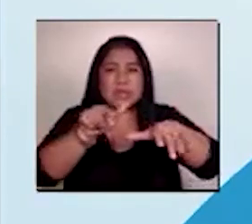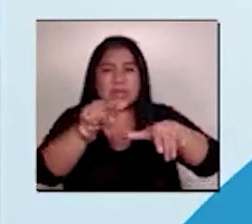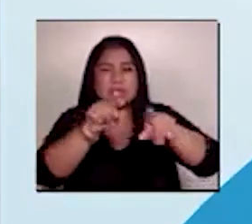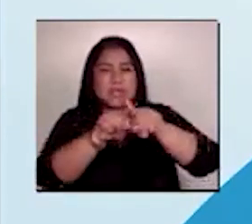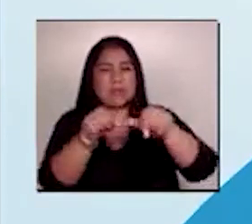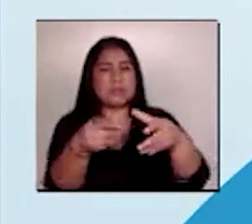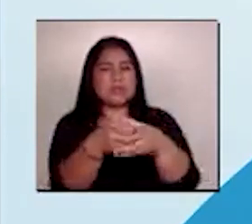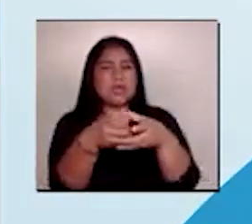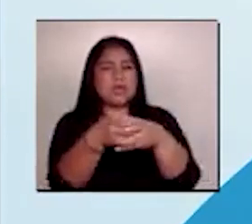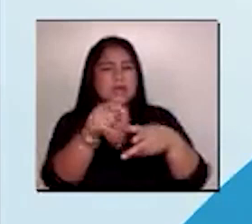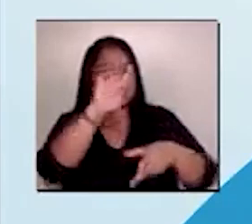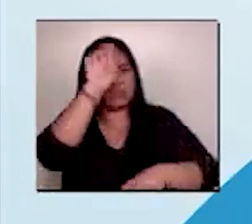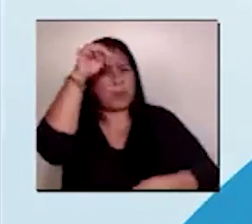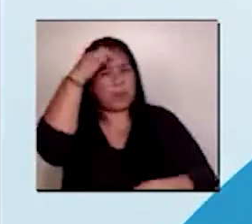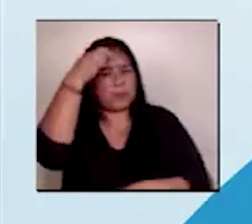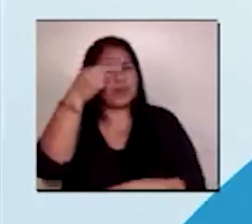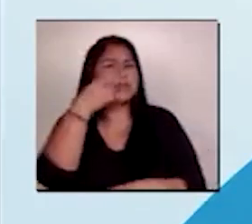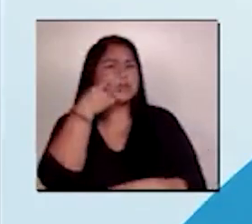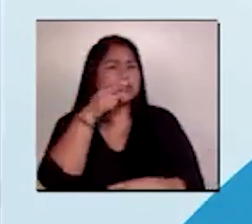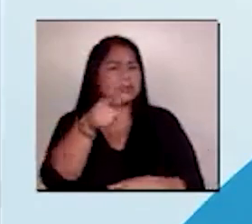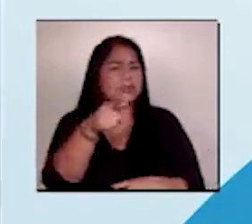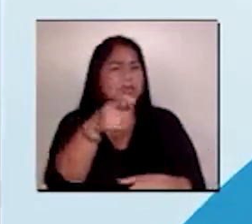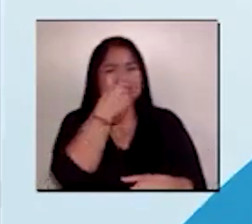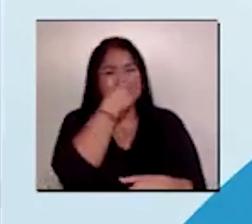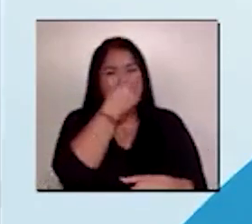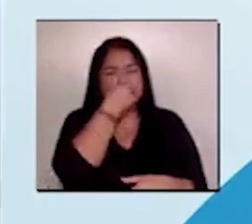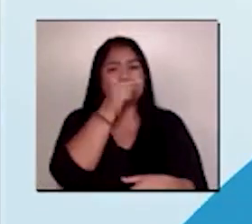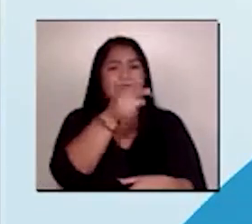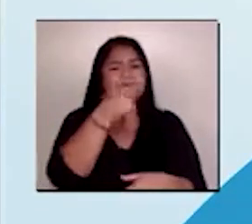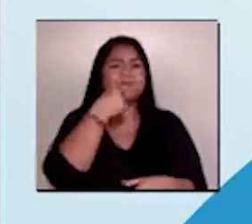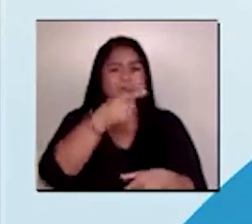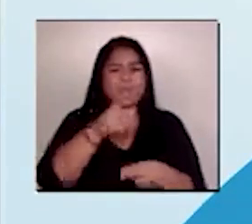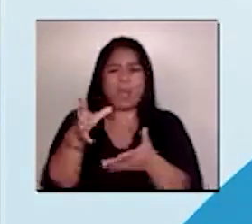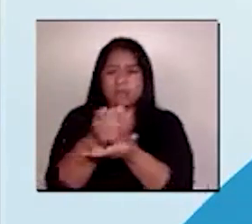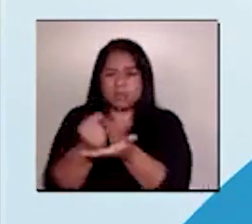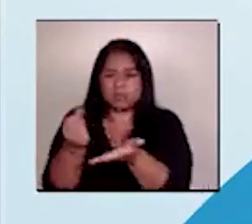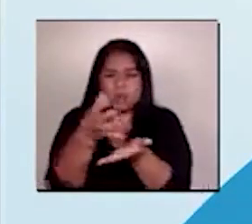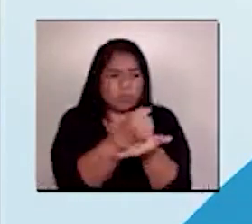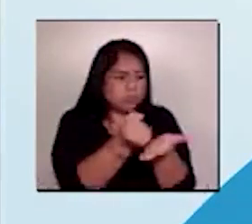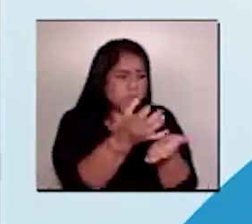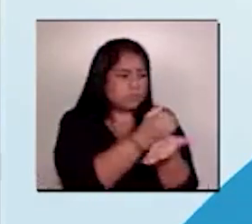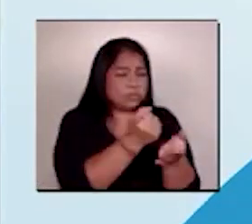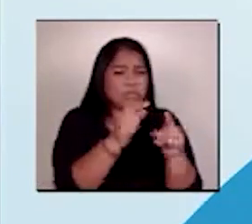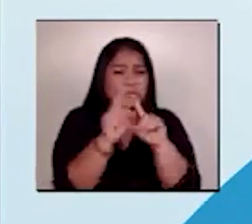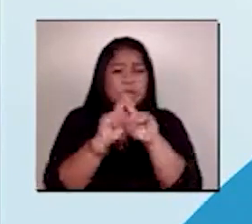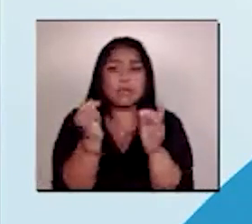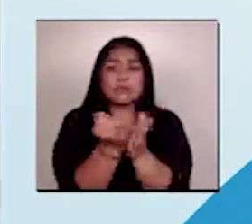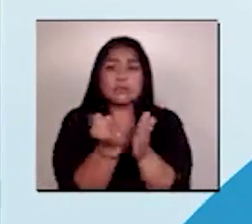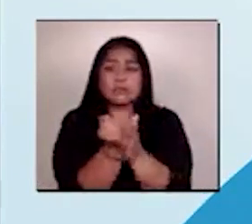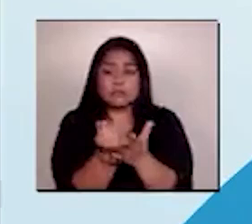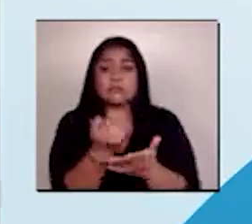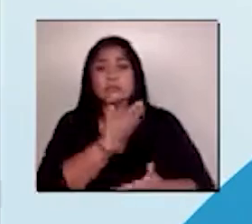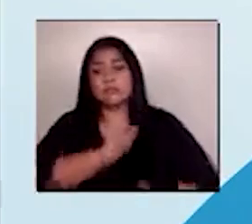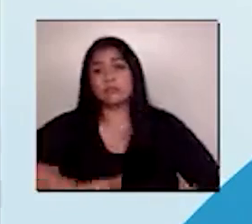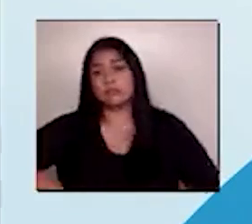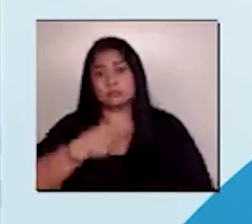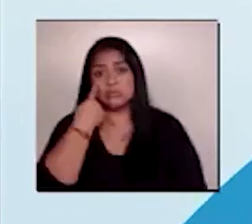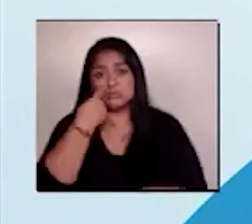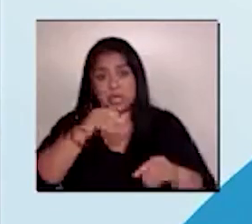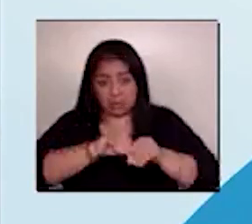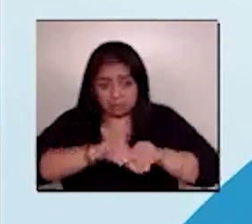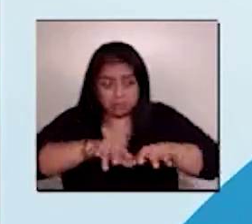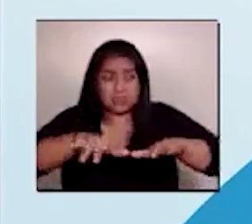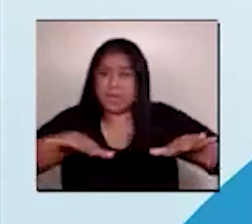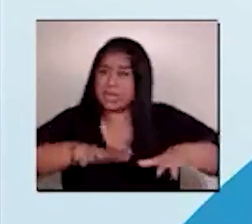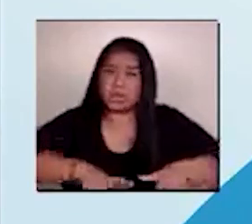élites político-criminales que han venido cooptando distintas instituciones del Estado han llegado prácticamente a